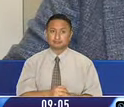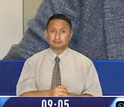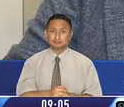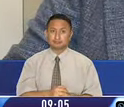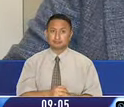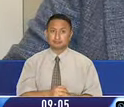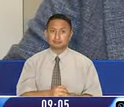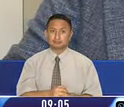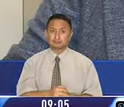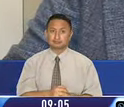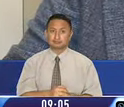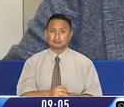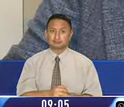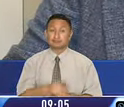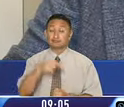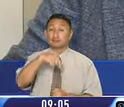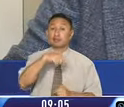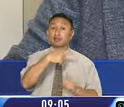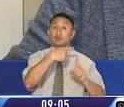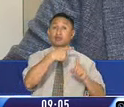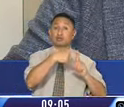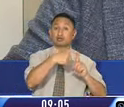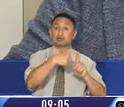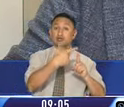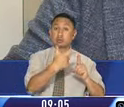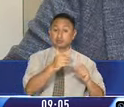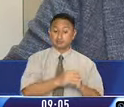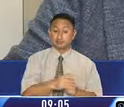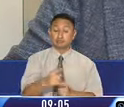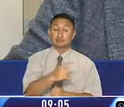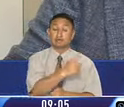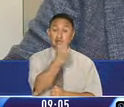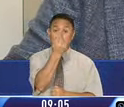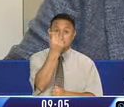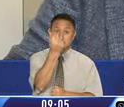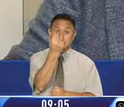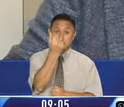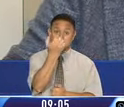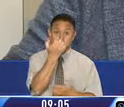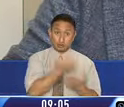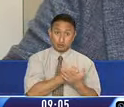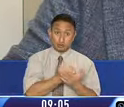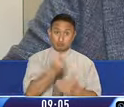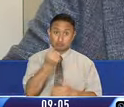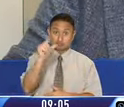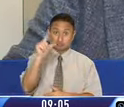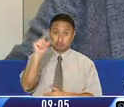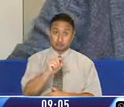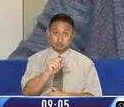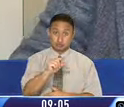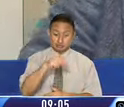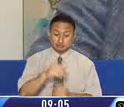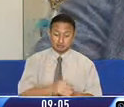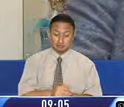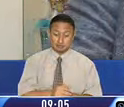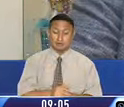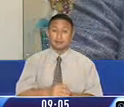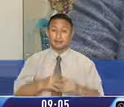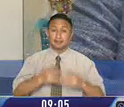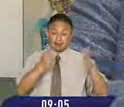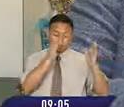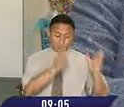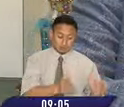el tema positivo, se podría decir, es que el recurso económico es menor que si organizamos